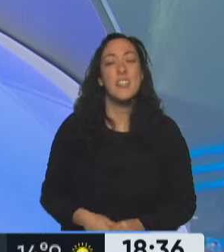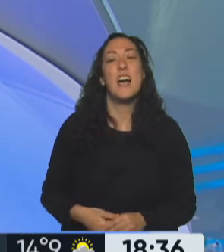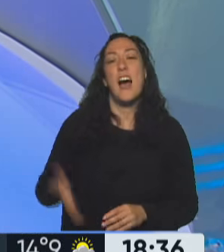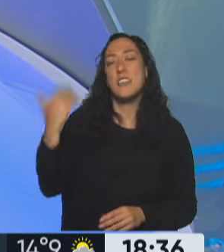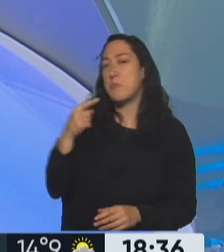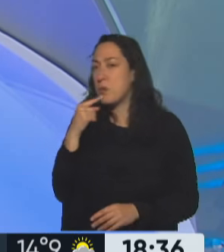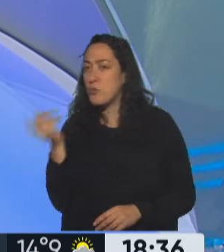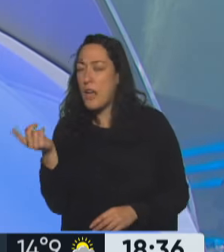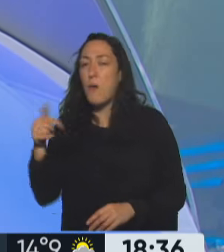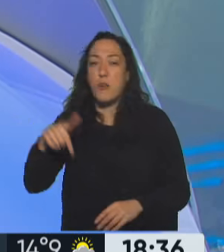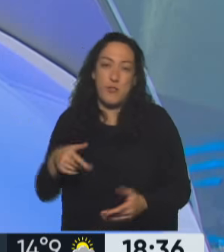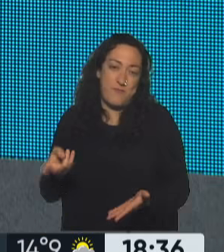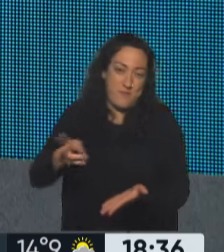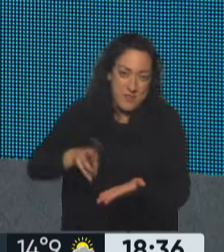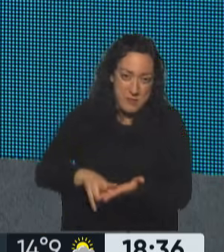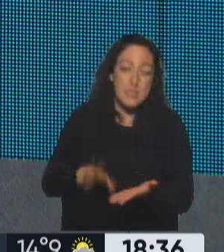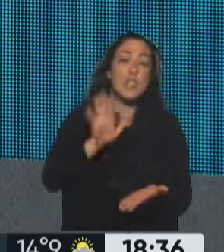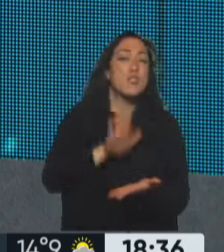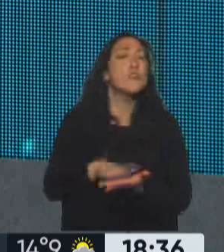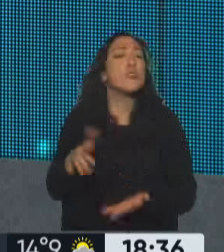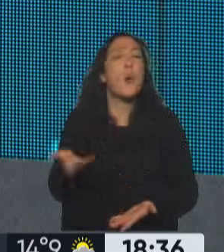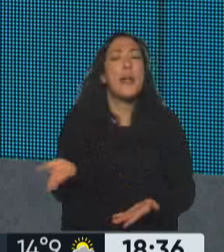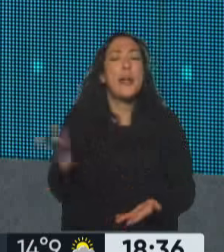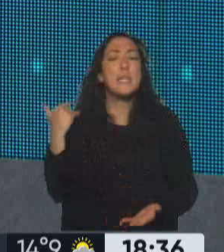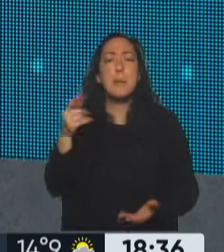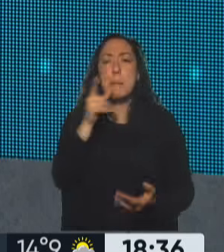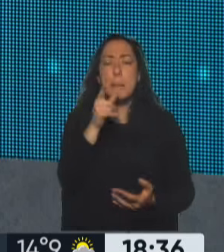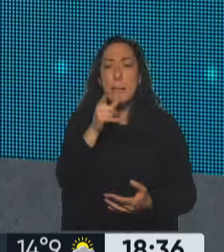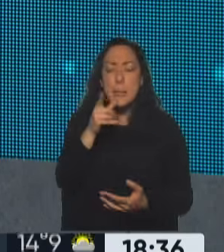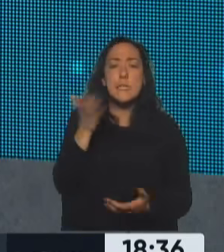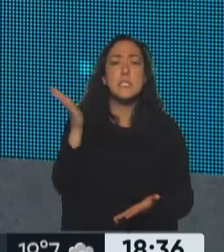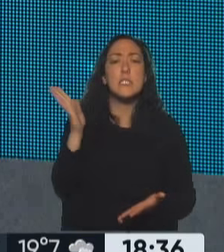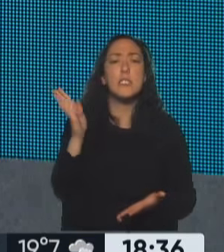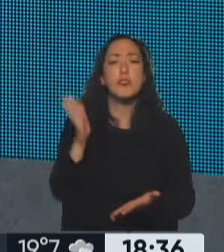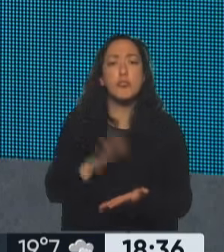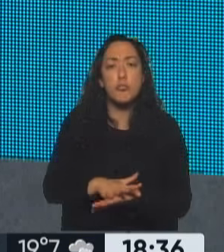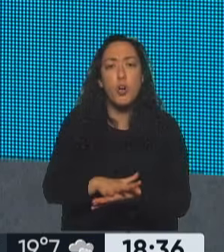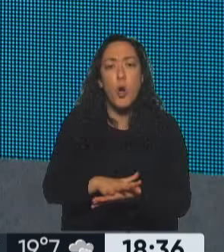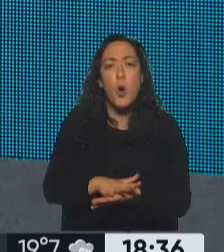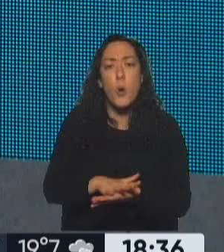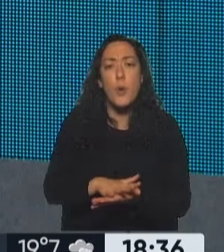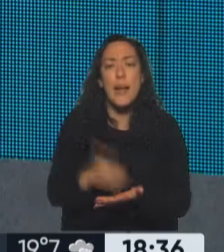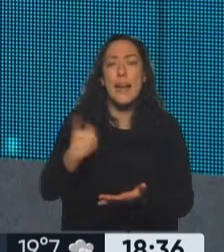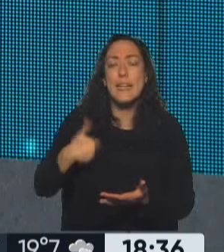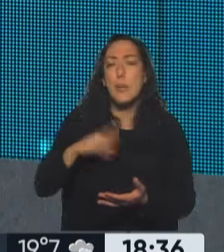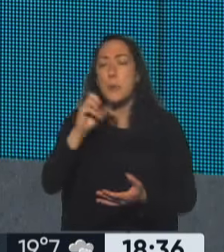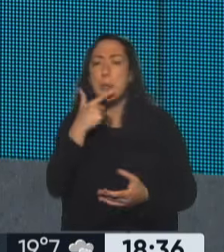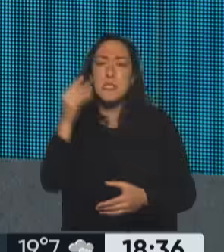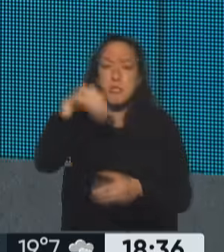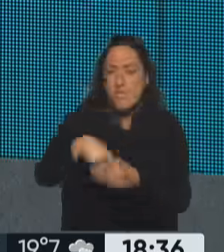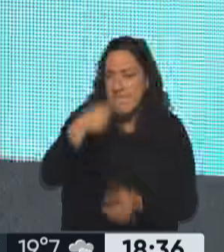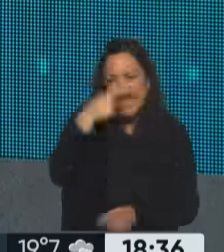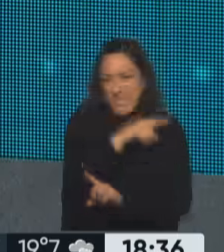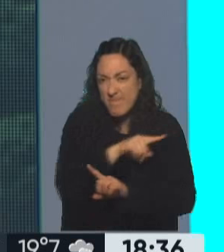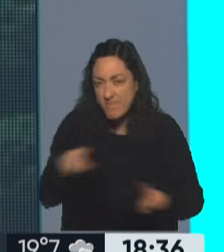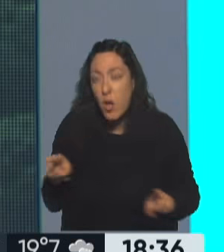fuera del aire, Martín, por esta cuestión de que ayer creíamos que se había enfriado totalmente el tema del ingreso de Argentina a los BRICS, y pienso,